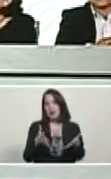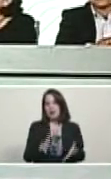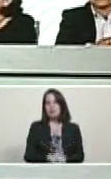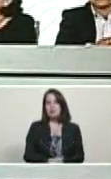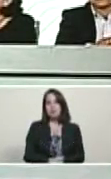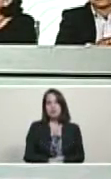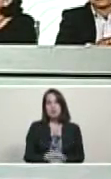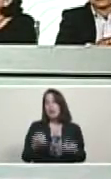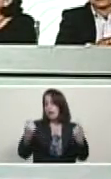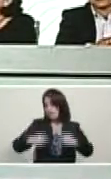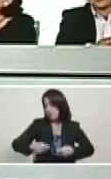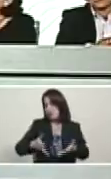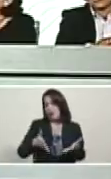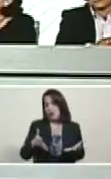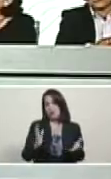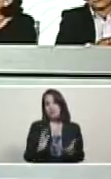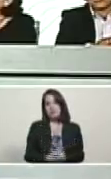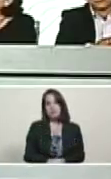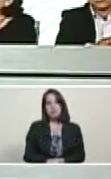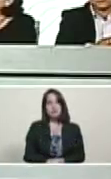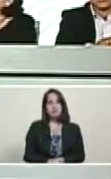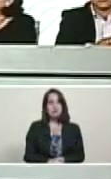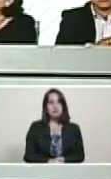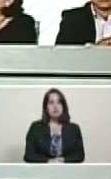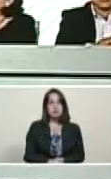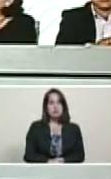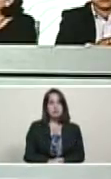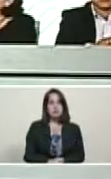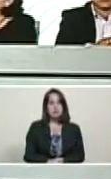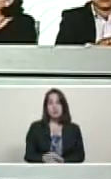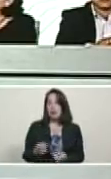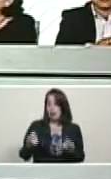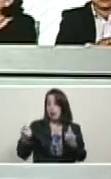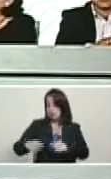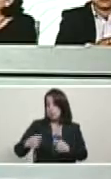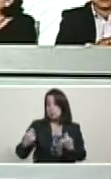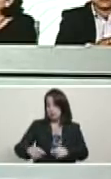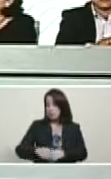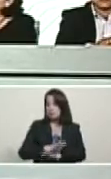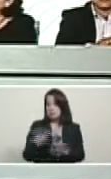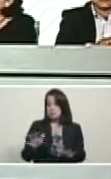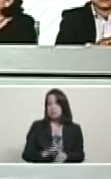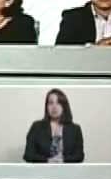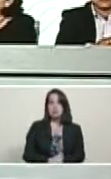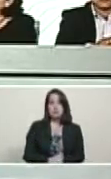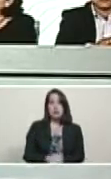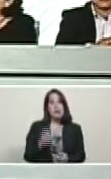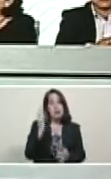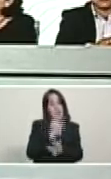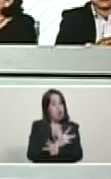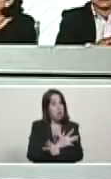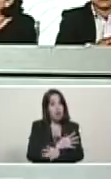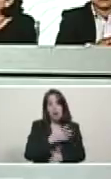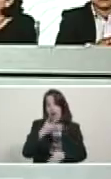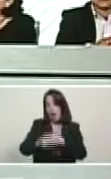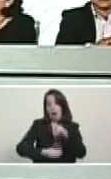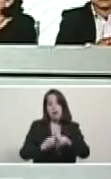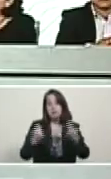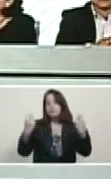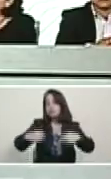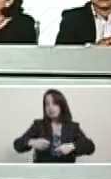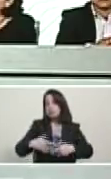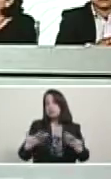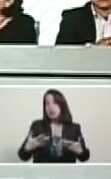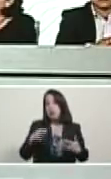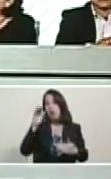apuesto y gano donde aquella que apostar y hay que jugarse el